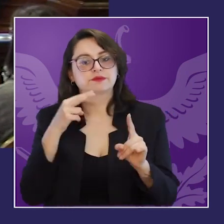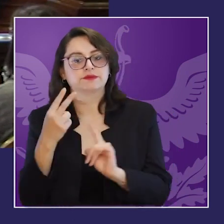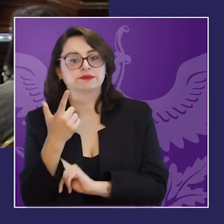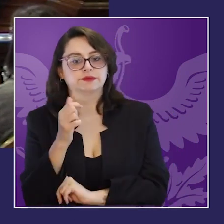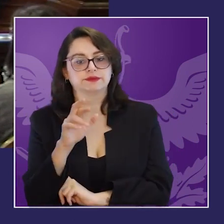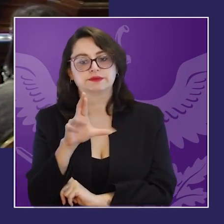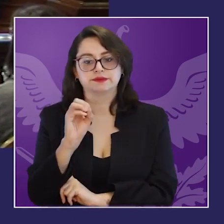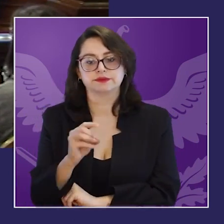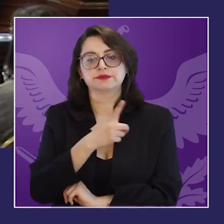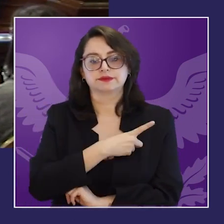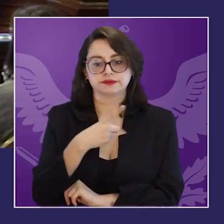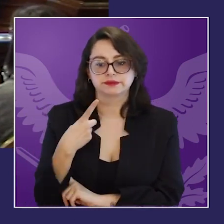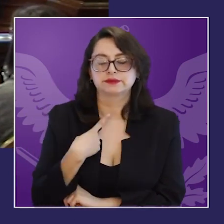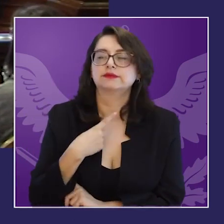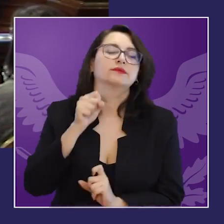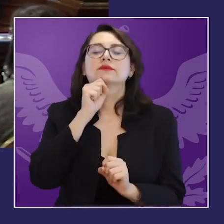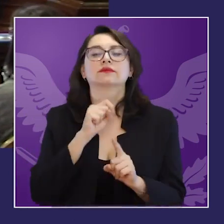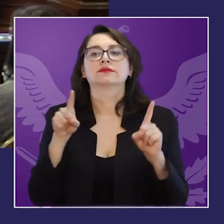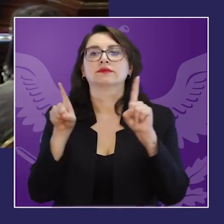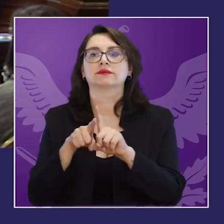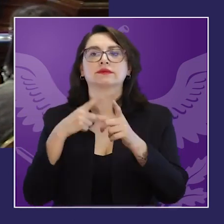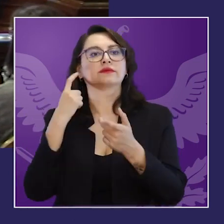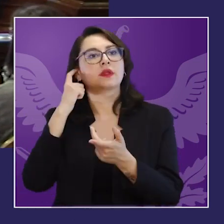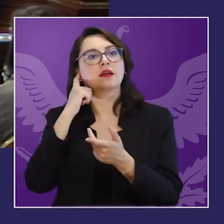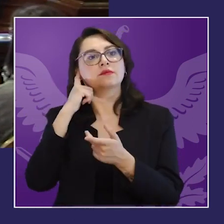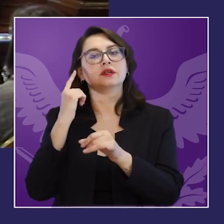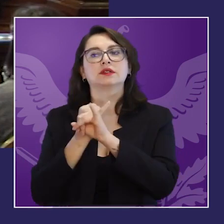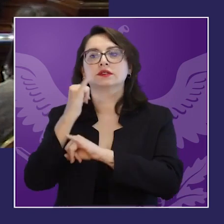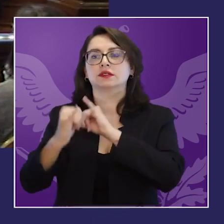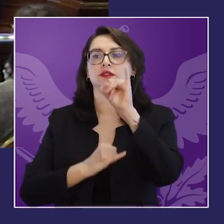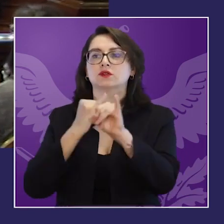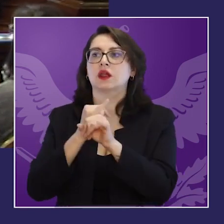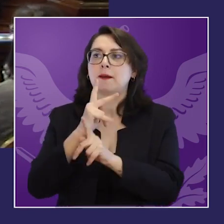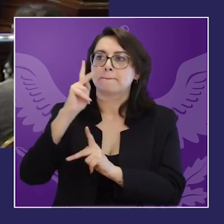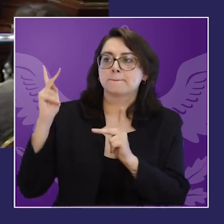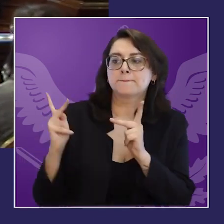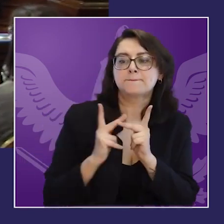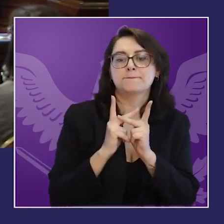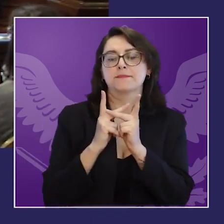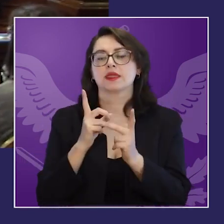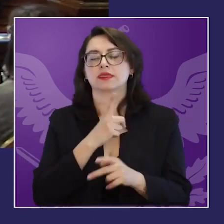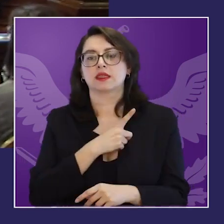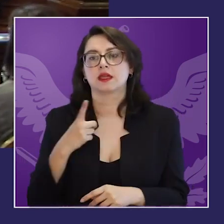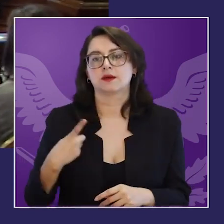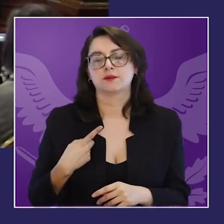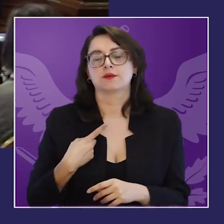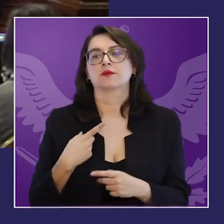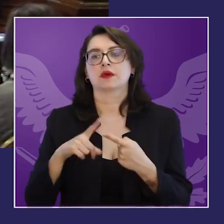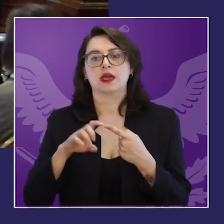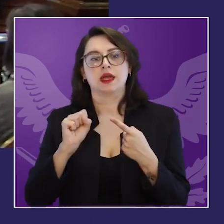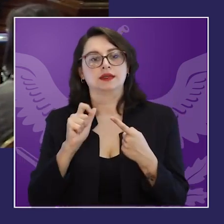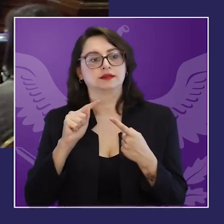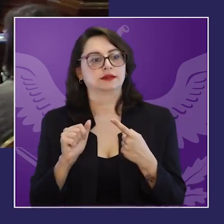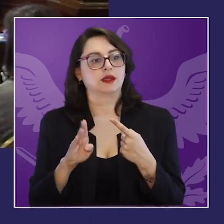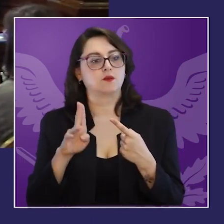delitos y la impartición de justicia con un enfoque de género y deben basarse en instrumentos y estándares